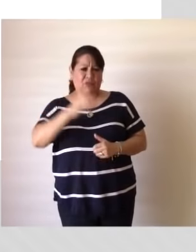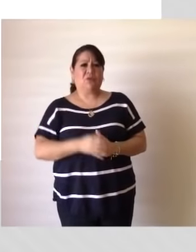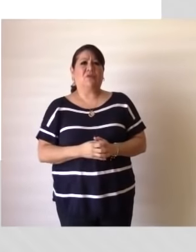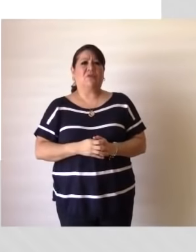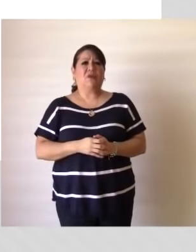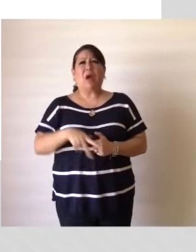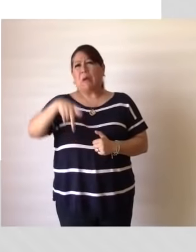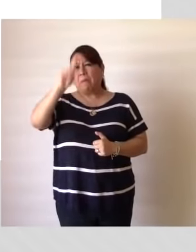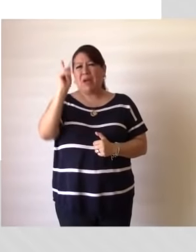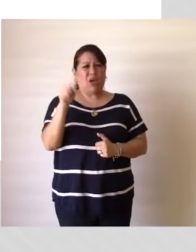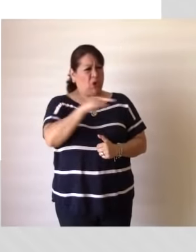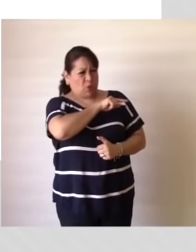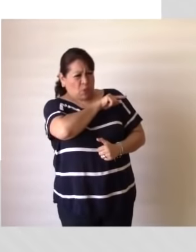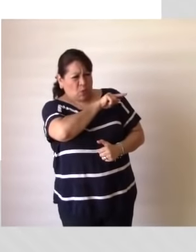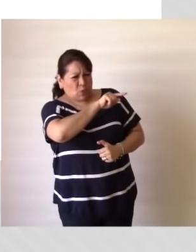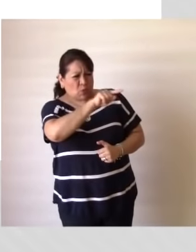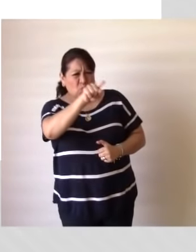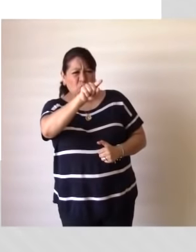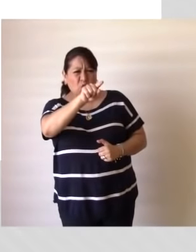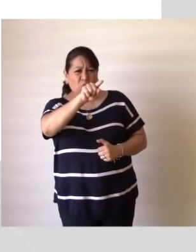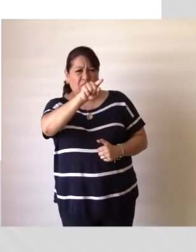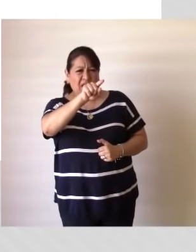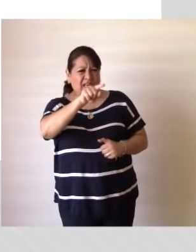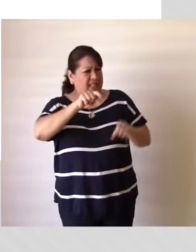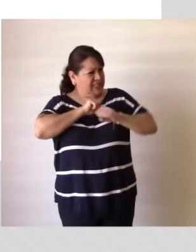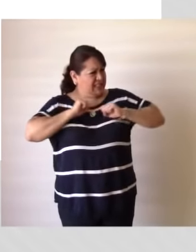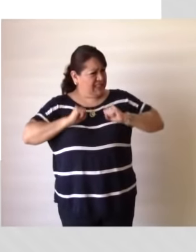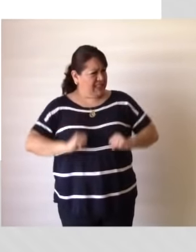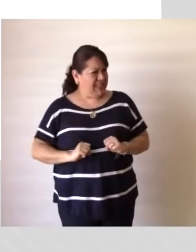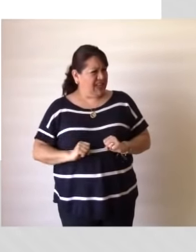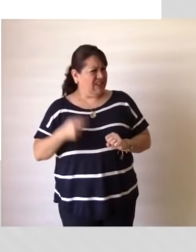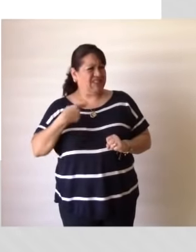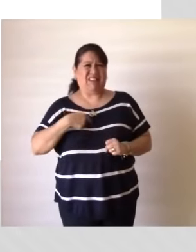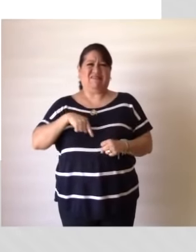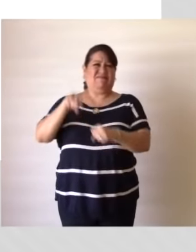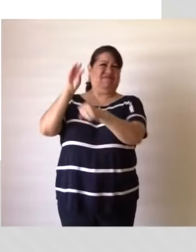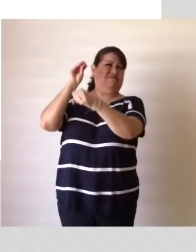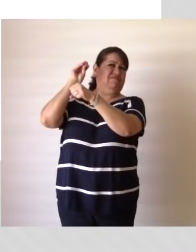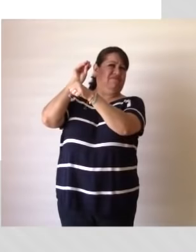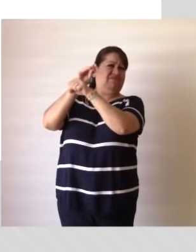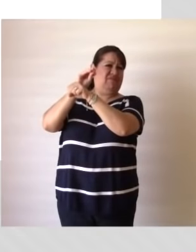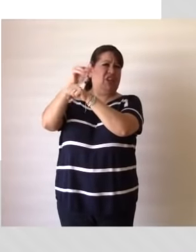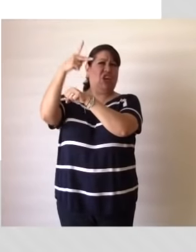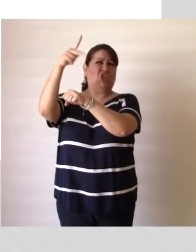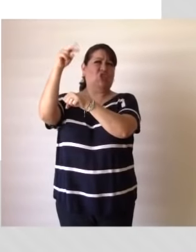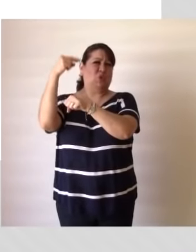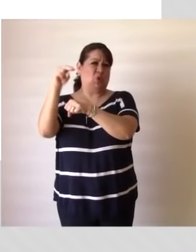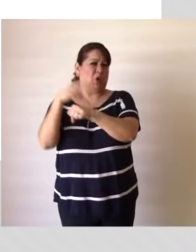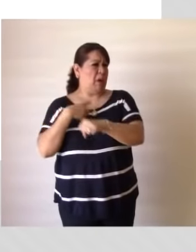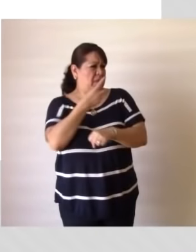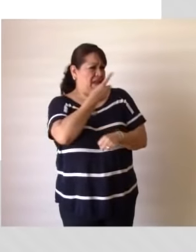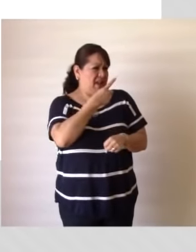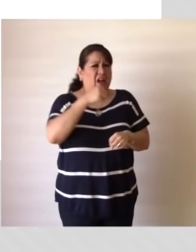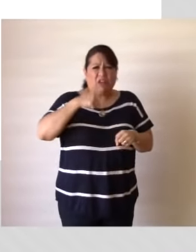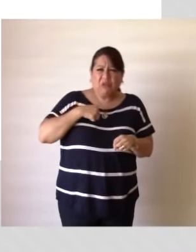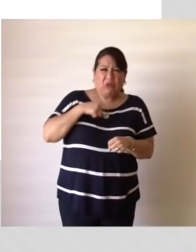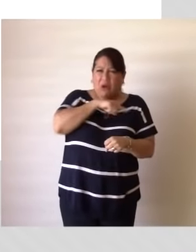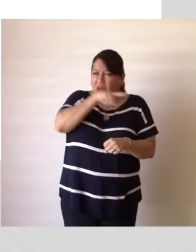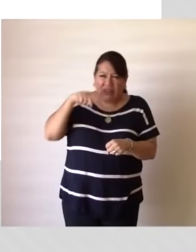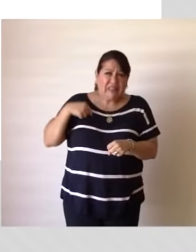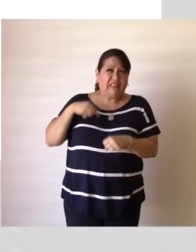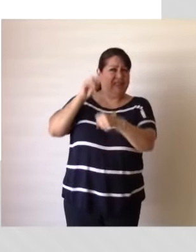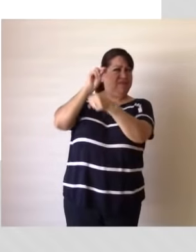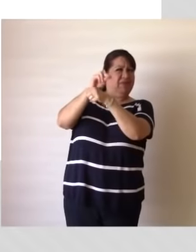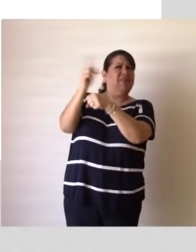vosotros los sacerdotes que menosprecia es mi nombre y decís en que menospreciado tu